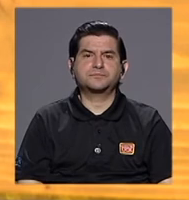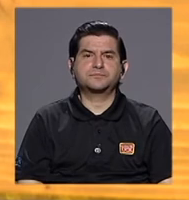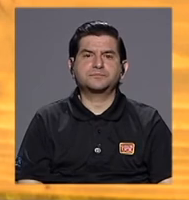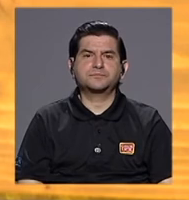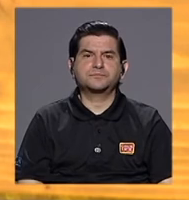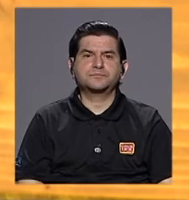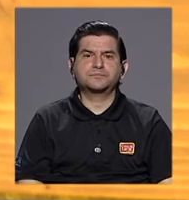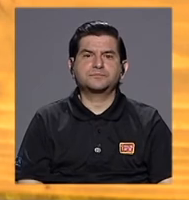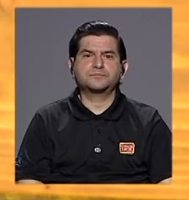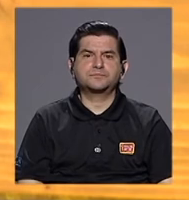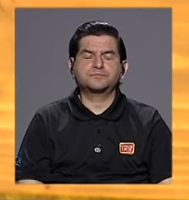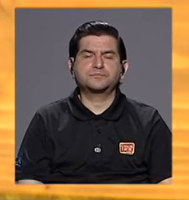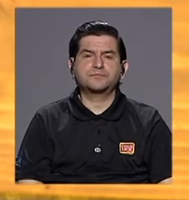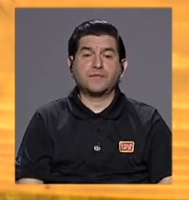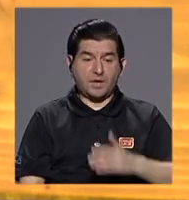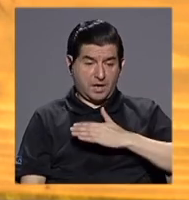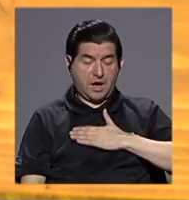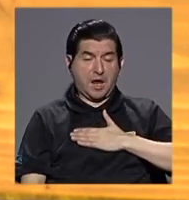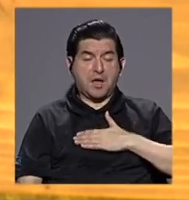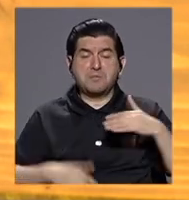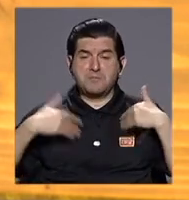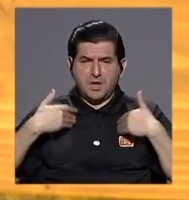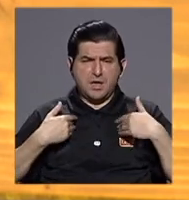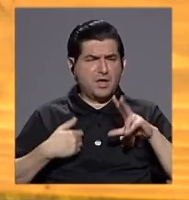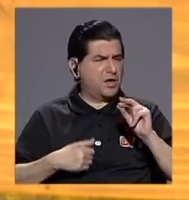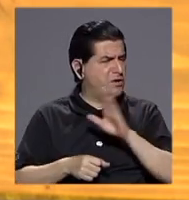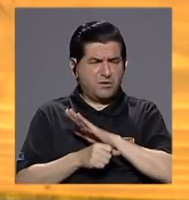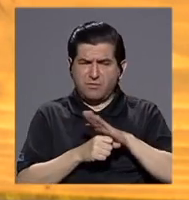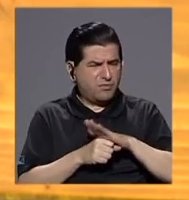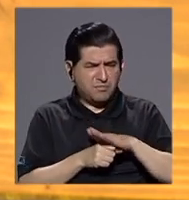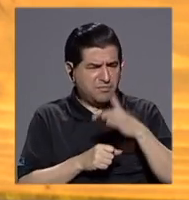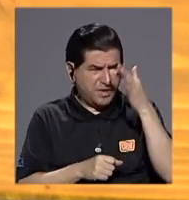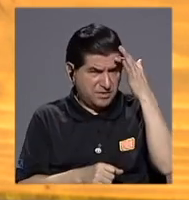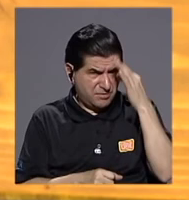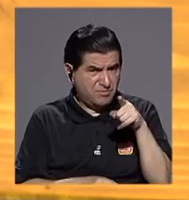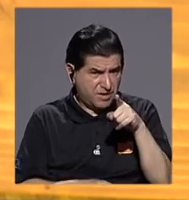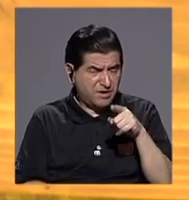Y bueno, eso me alegra mucho. No es suficiente, ¿no le parece?